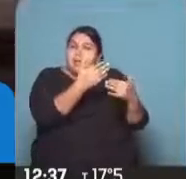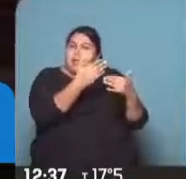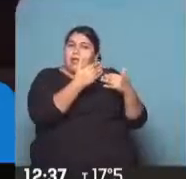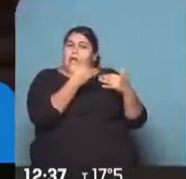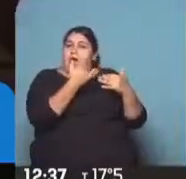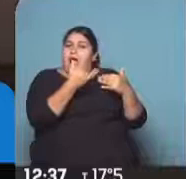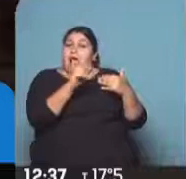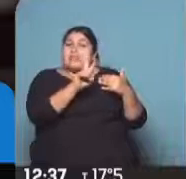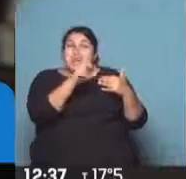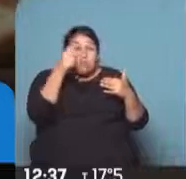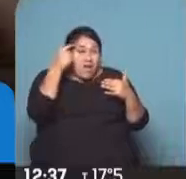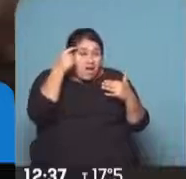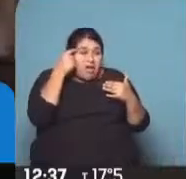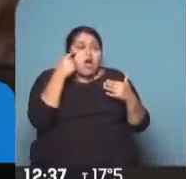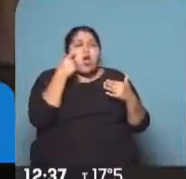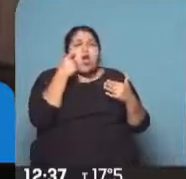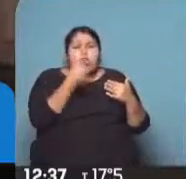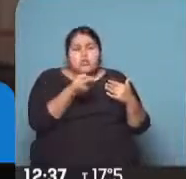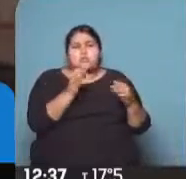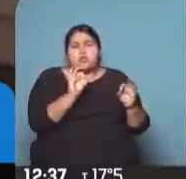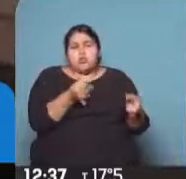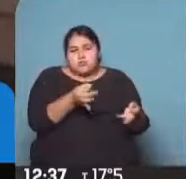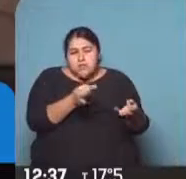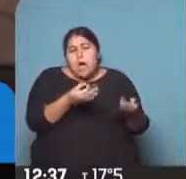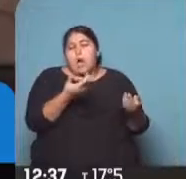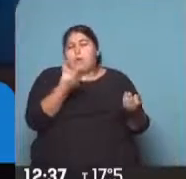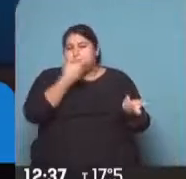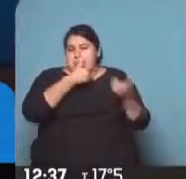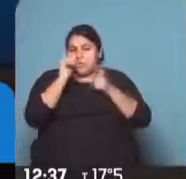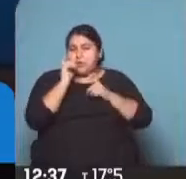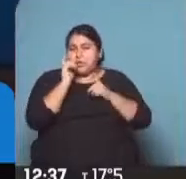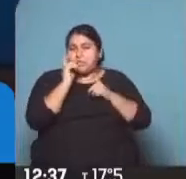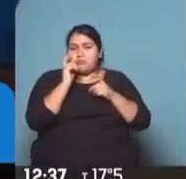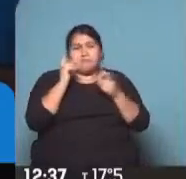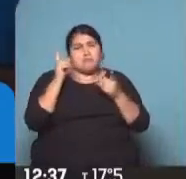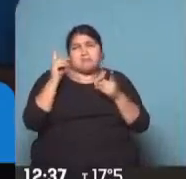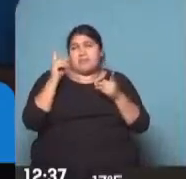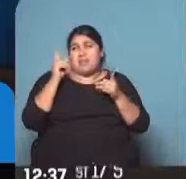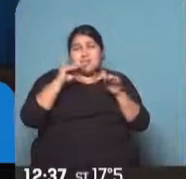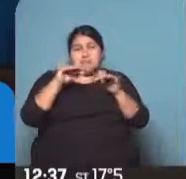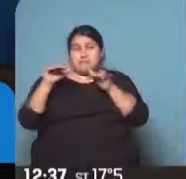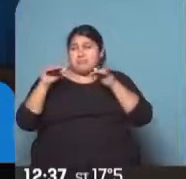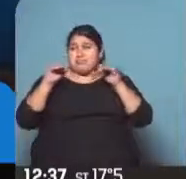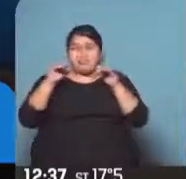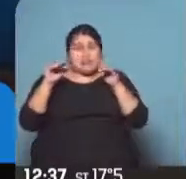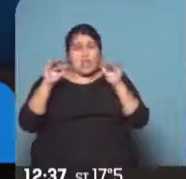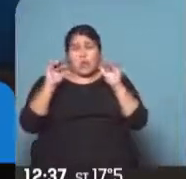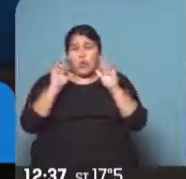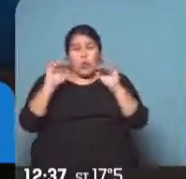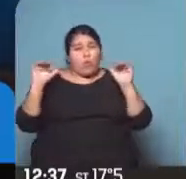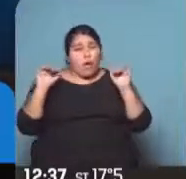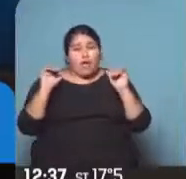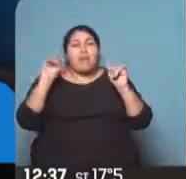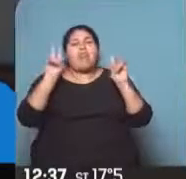conocimientos en proyectos y en capacidad de abordar proyectos y estamos al mismo nivel que cualquier institución del mundo he visitado